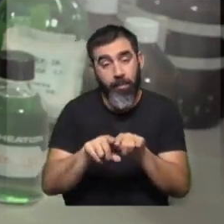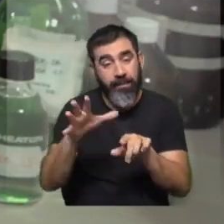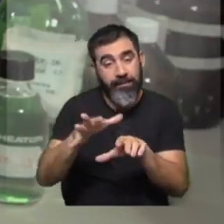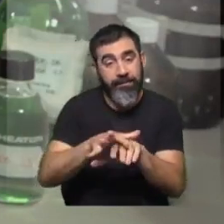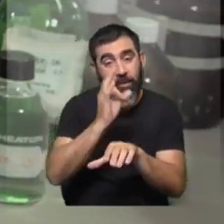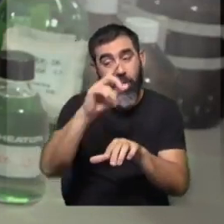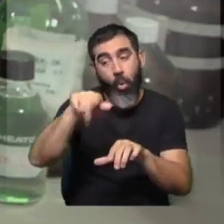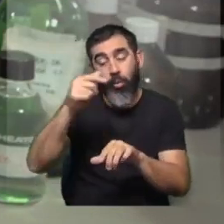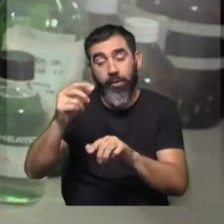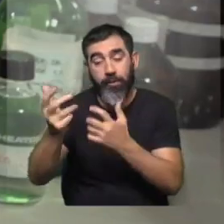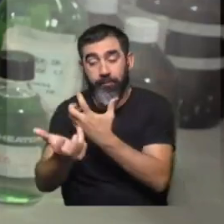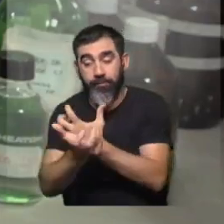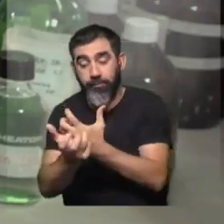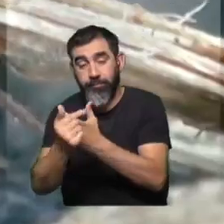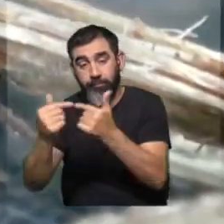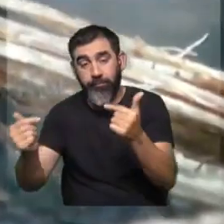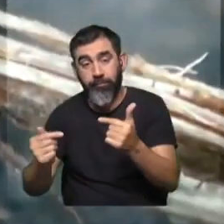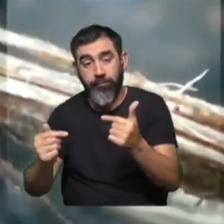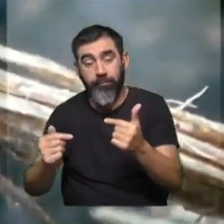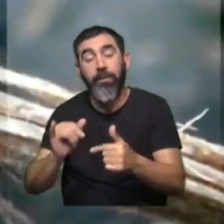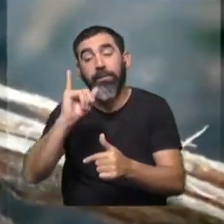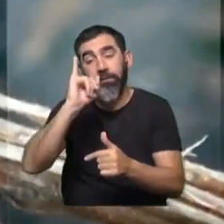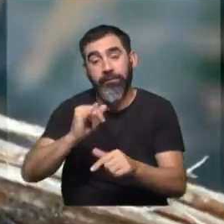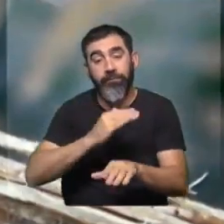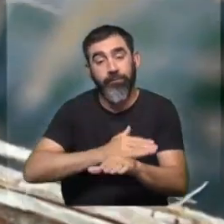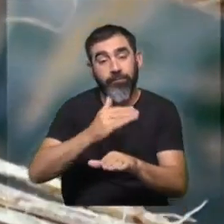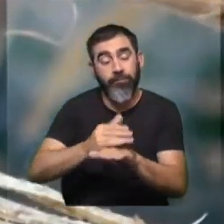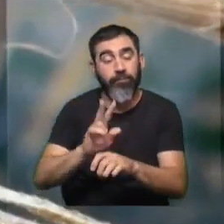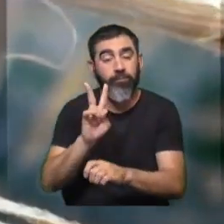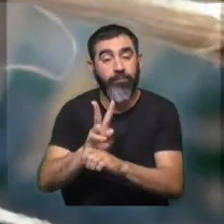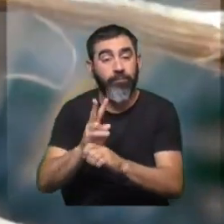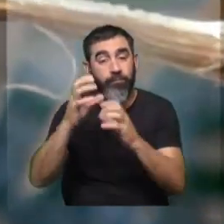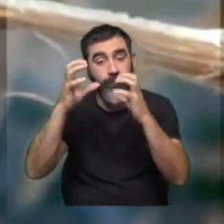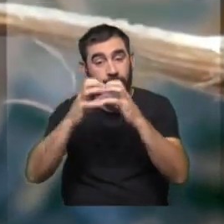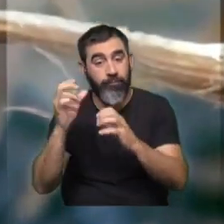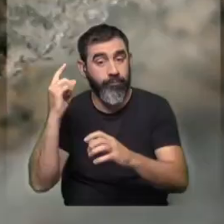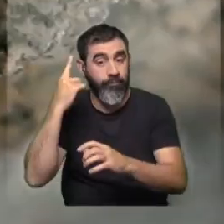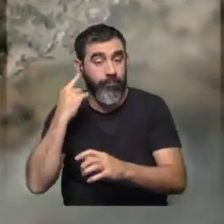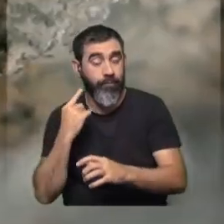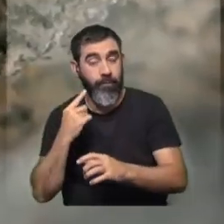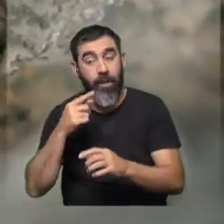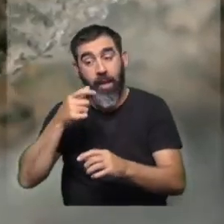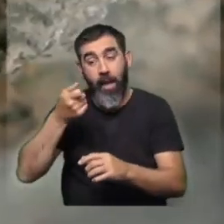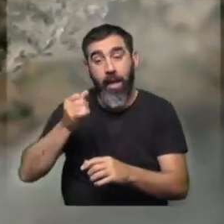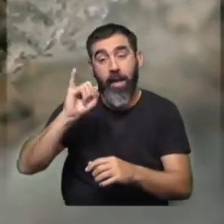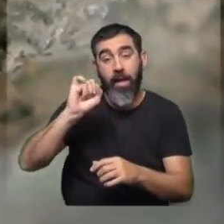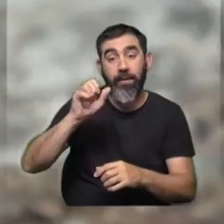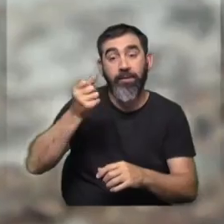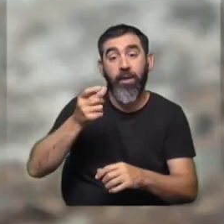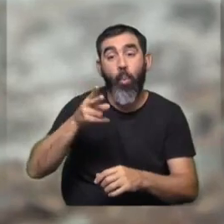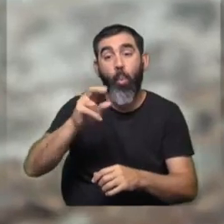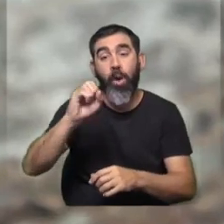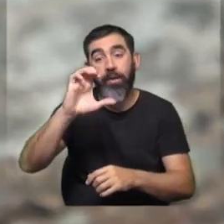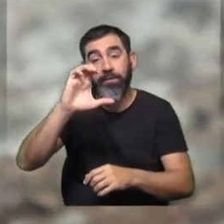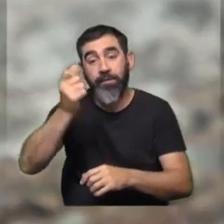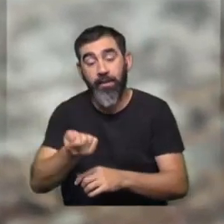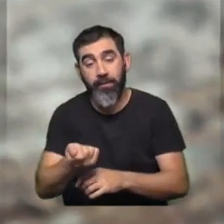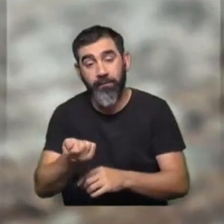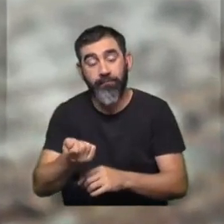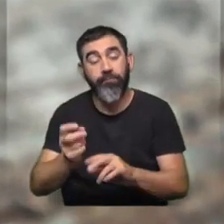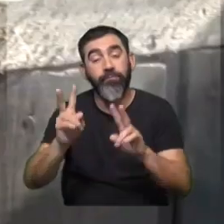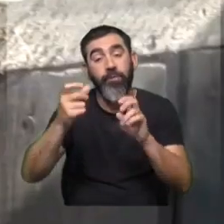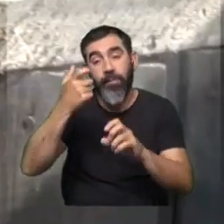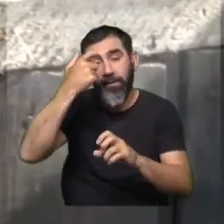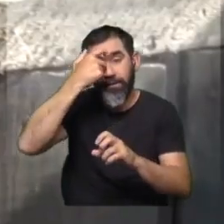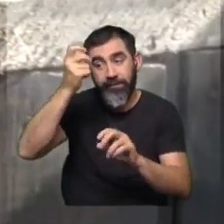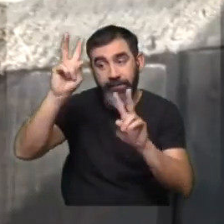con otra toxina, sí hay efecto neuroprotector. El caso con la ayahuasca es que a nivel